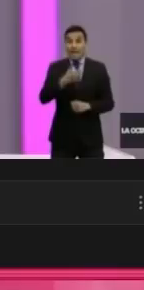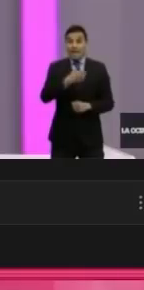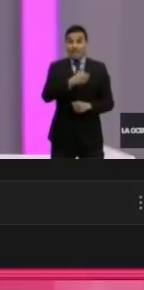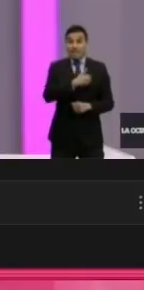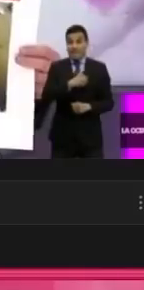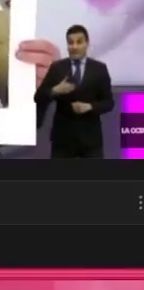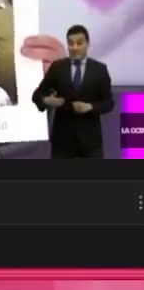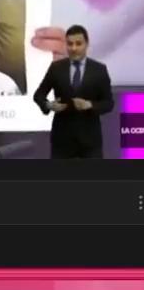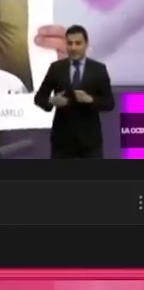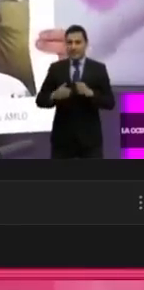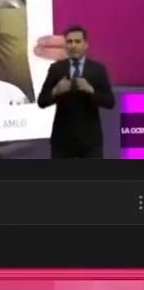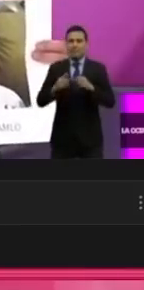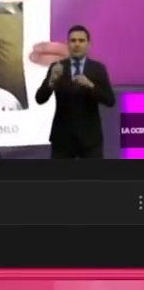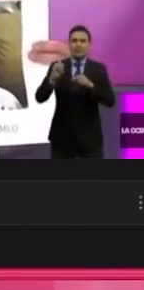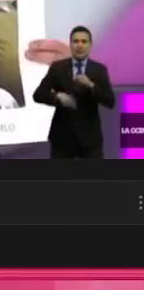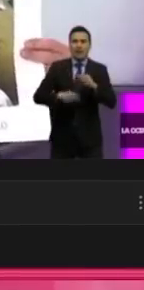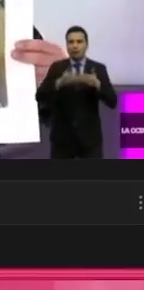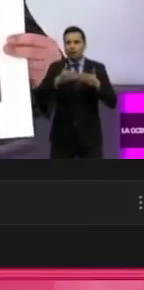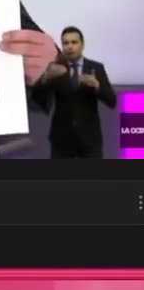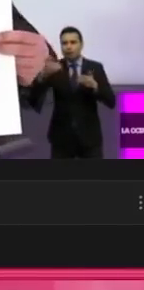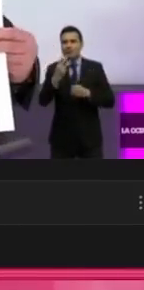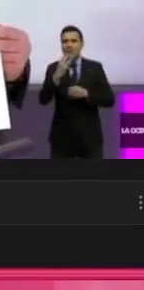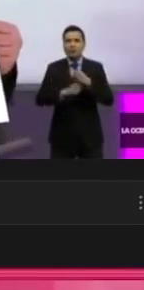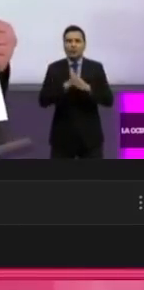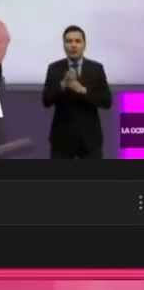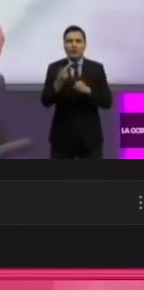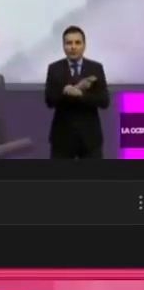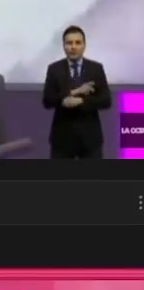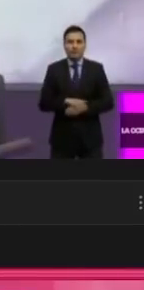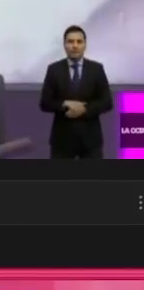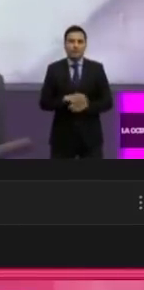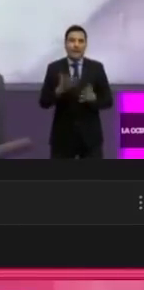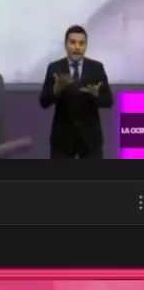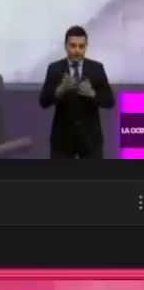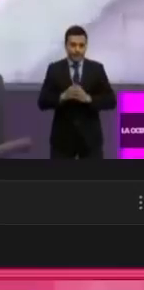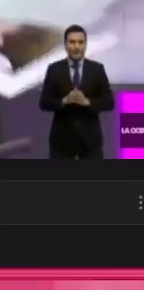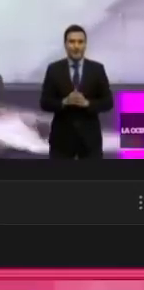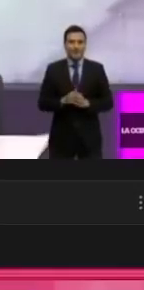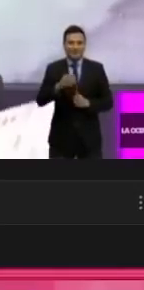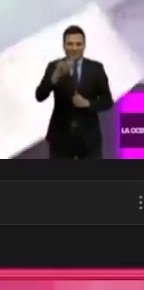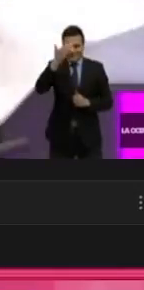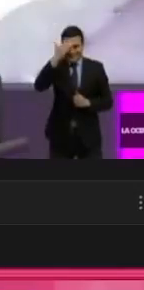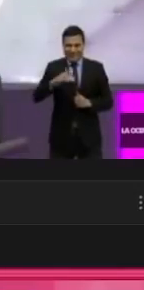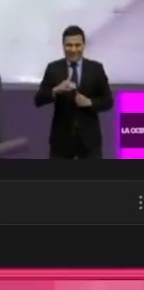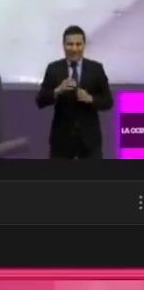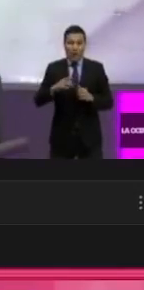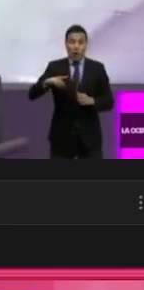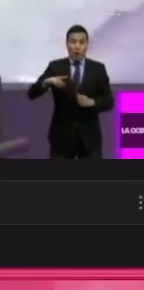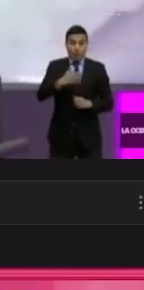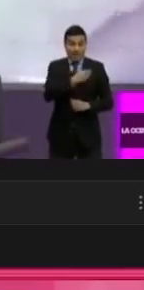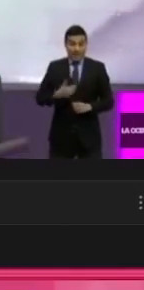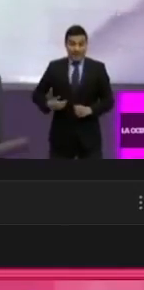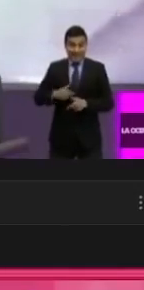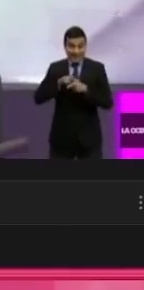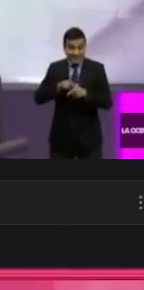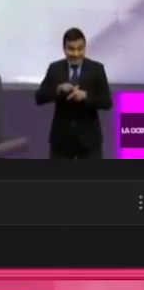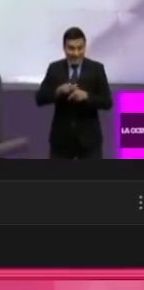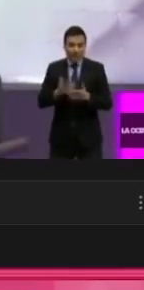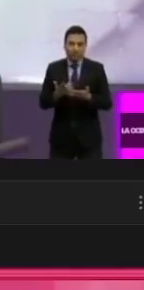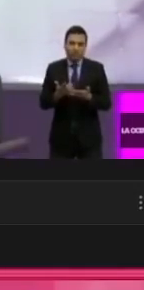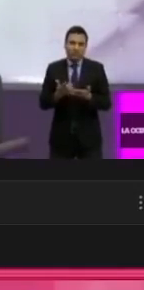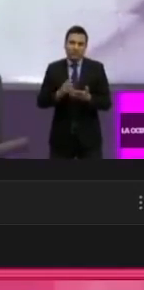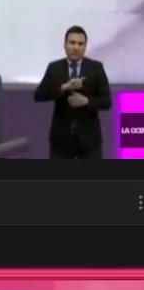sale. Gobierno militar. Indudablemente una dictadura que le dice al Congreso que no le cambie ni una coma. Ya les ganamos en junio